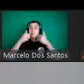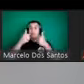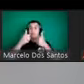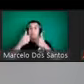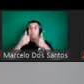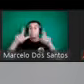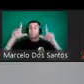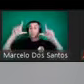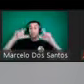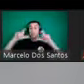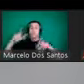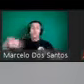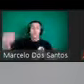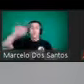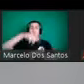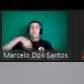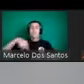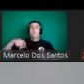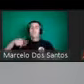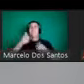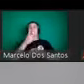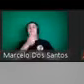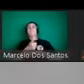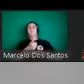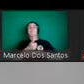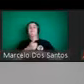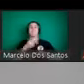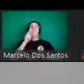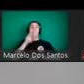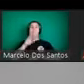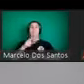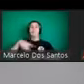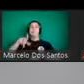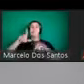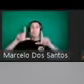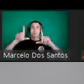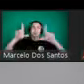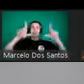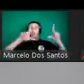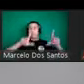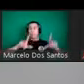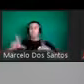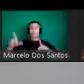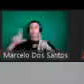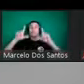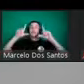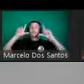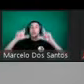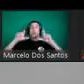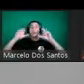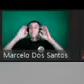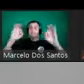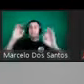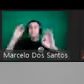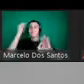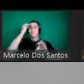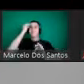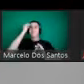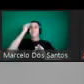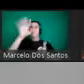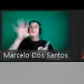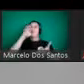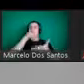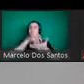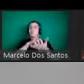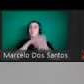en el foro, ¿verdad?, con quienes van a estar prestando la capacitación correspondiente. Entonces, pedirle a quienes puedan prender